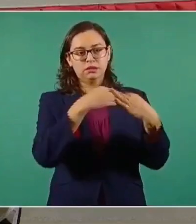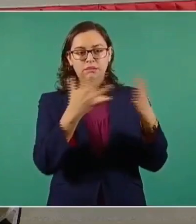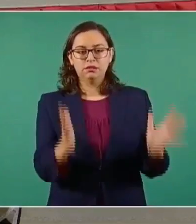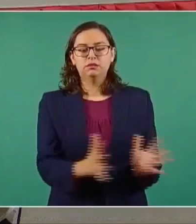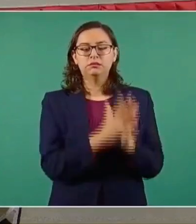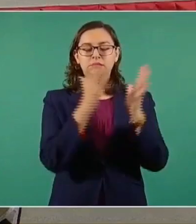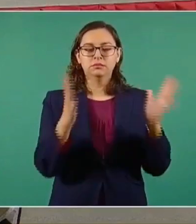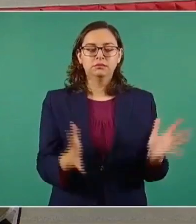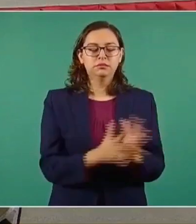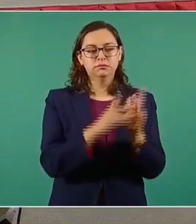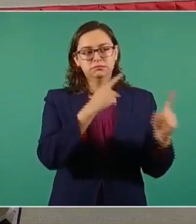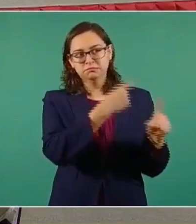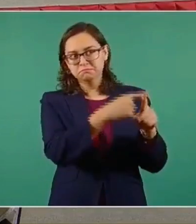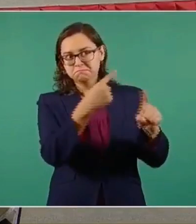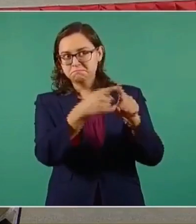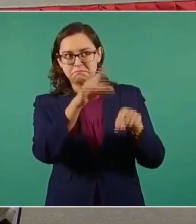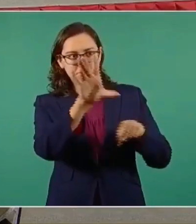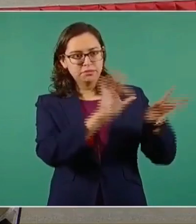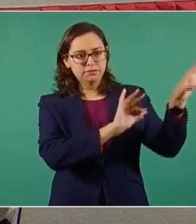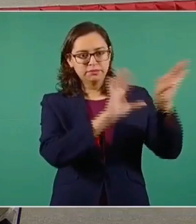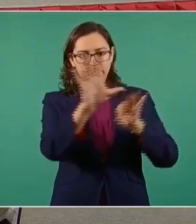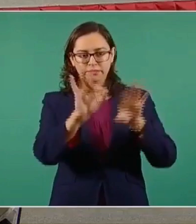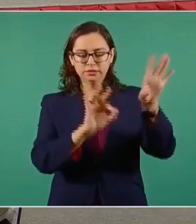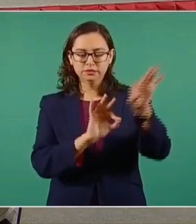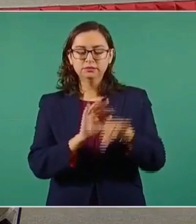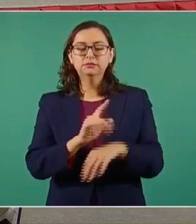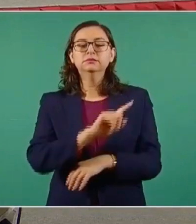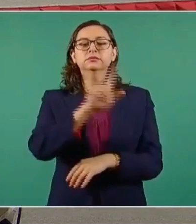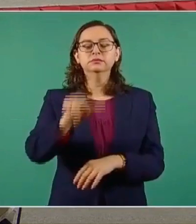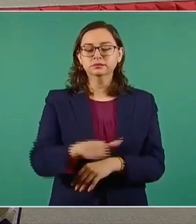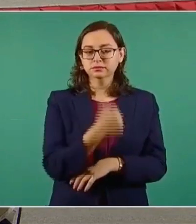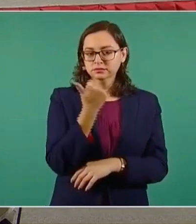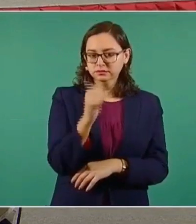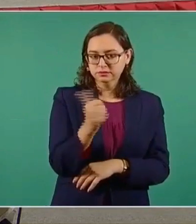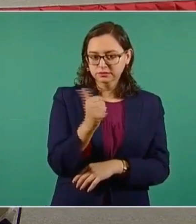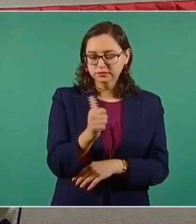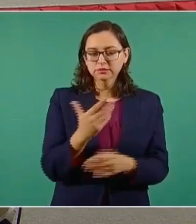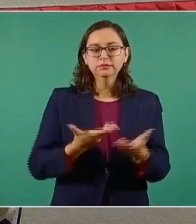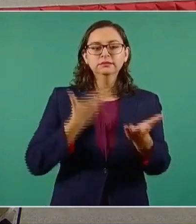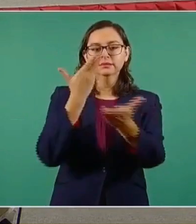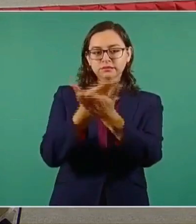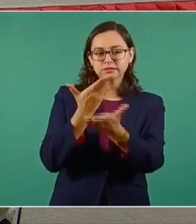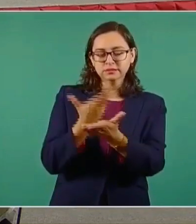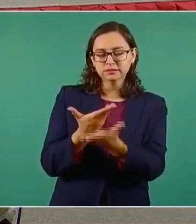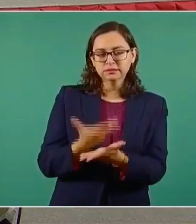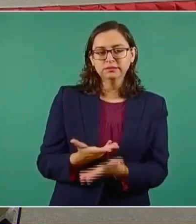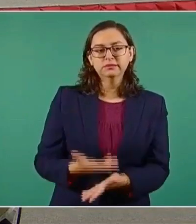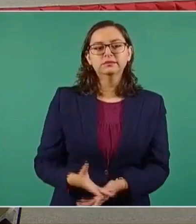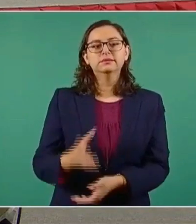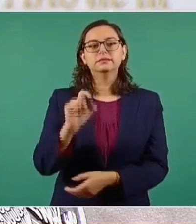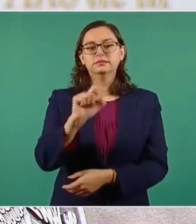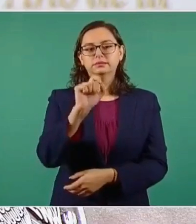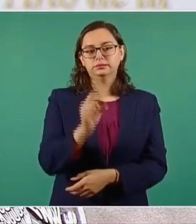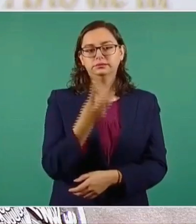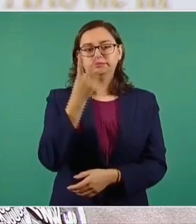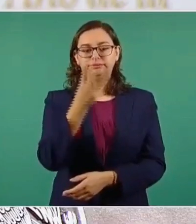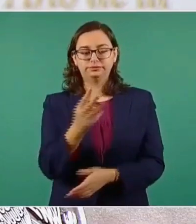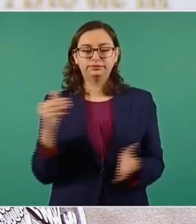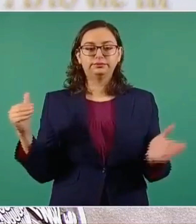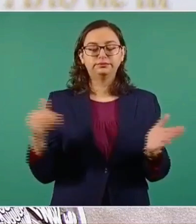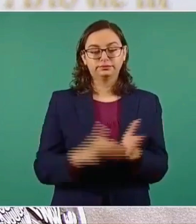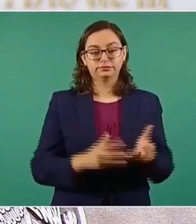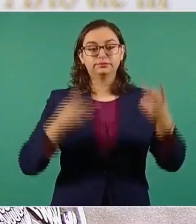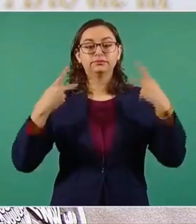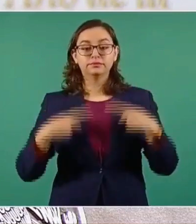La convocatoria salió en agosto y para el día del cierre habían postulado, como pueden ustedes ver, 23,000 personas